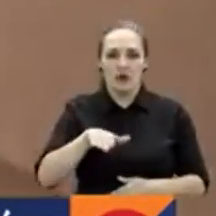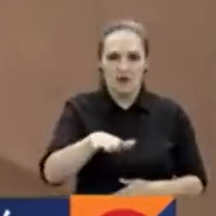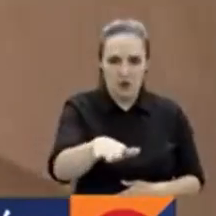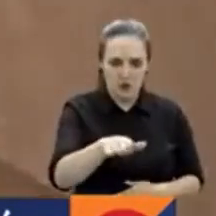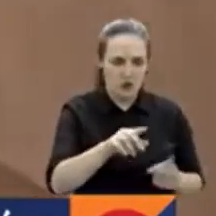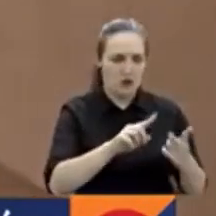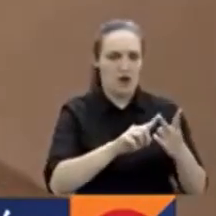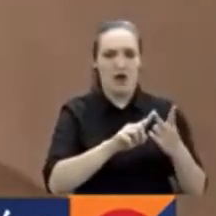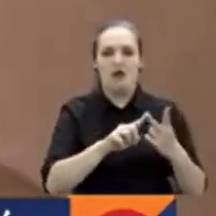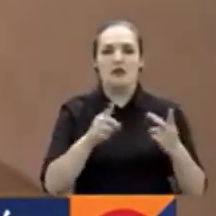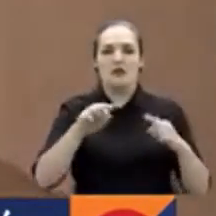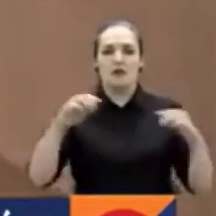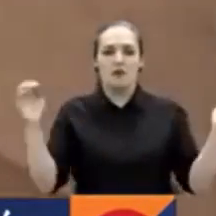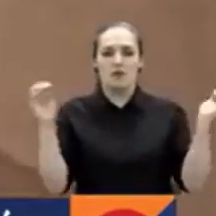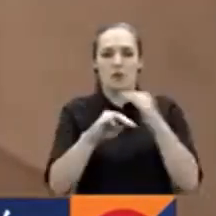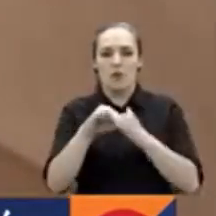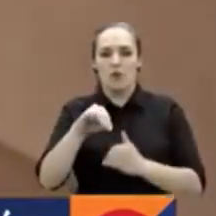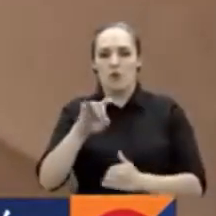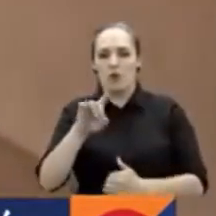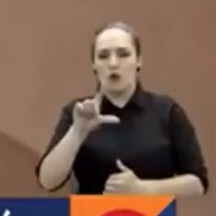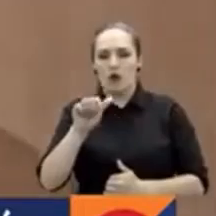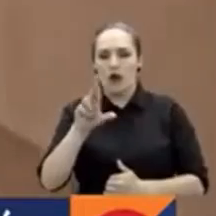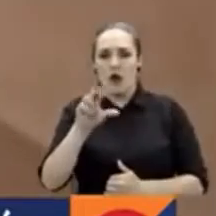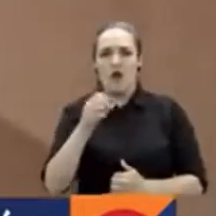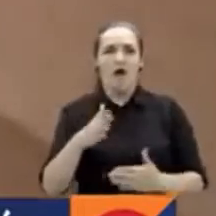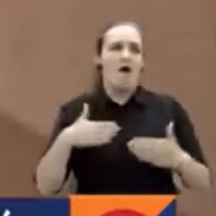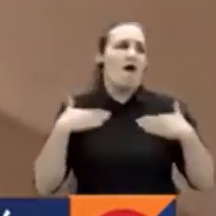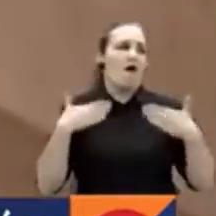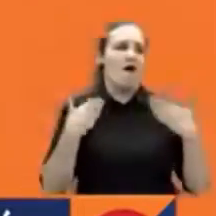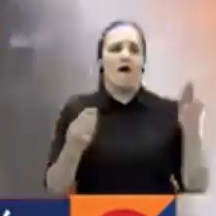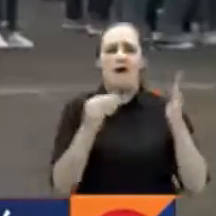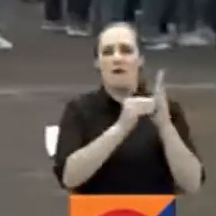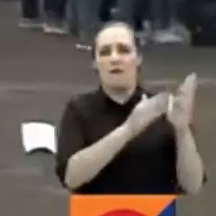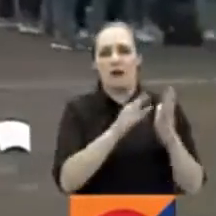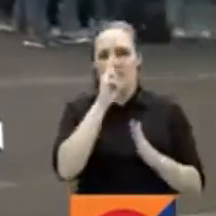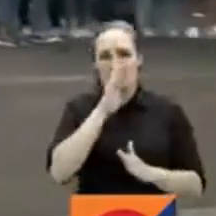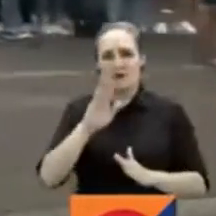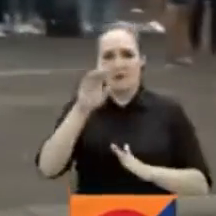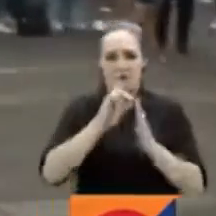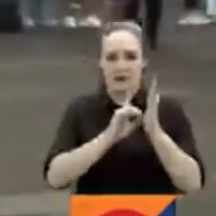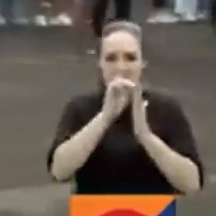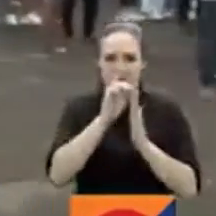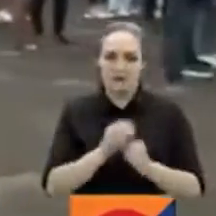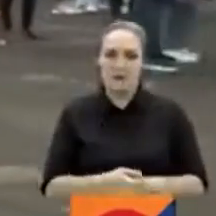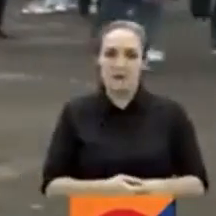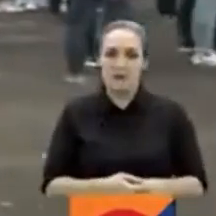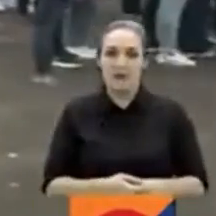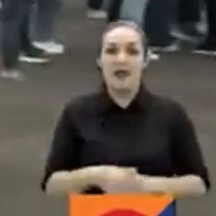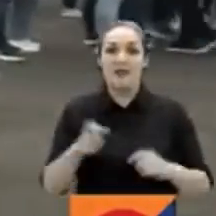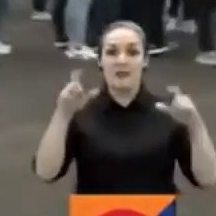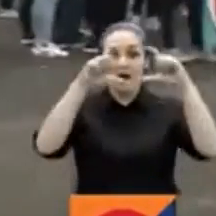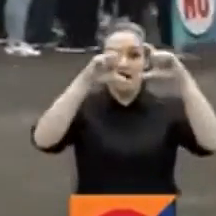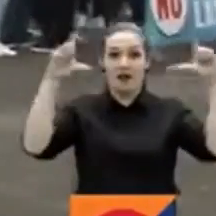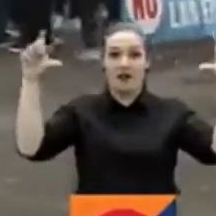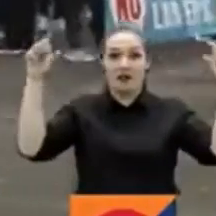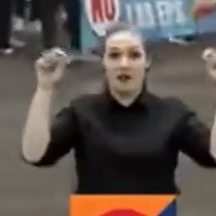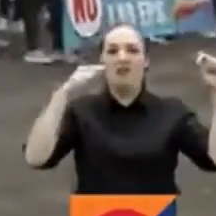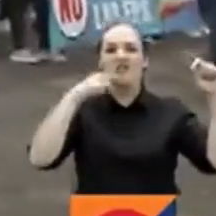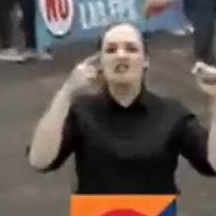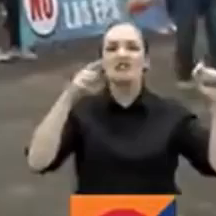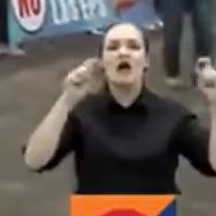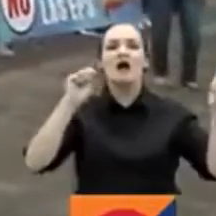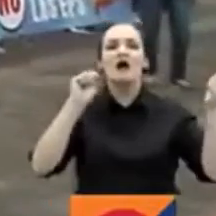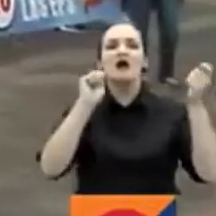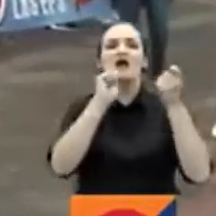vía Mulaló-Lobo Guerrero, macroproyectos regionales que influyen en todo el país. Con el lema sí a la reforma, pero no así, cerca de